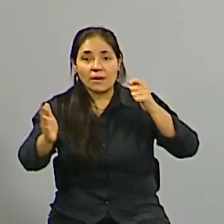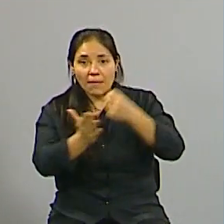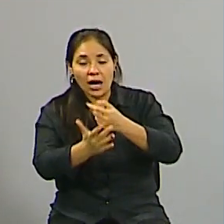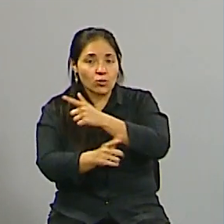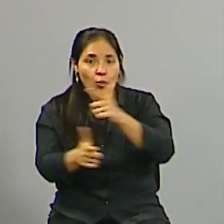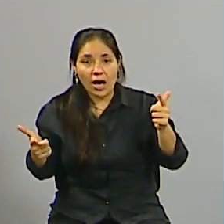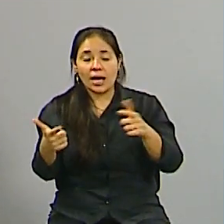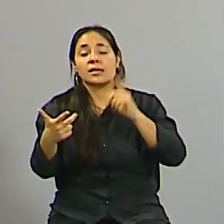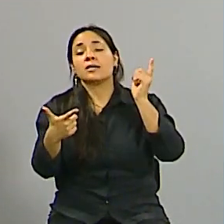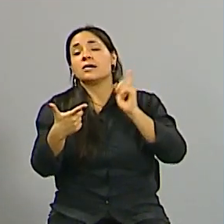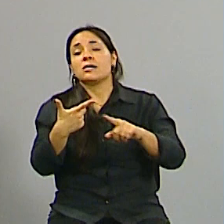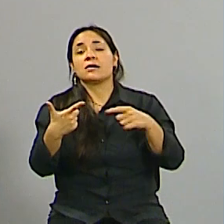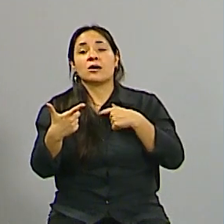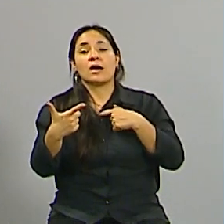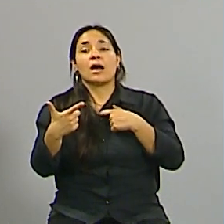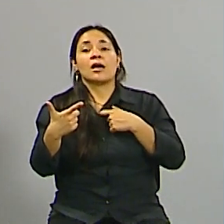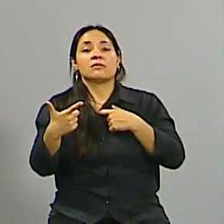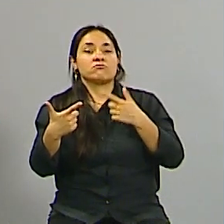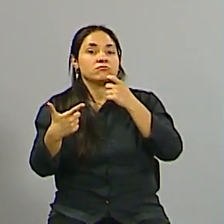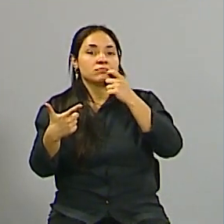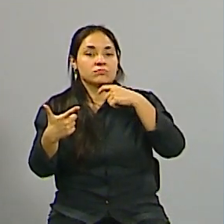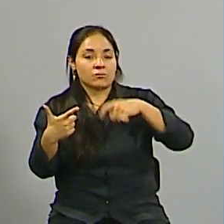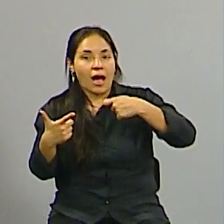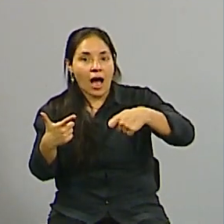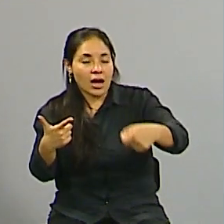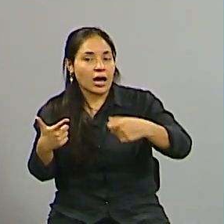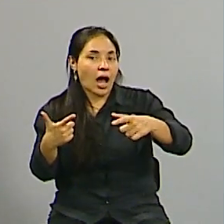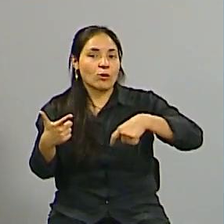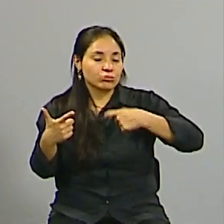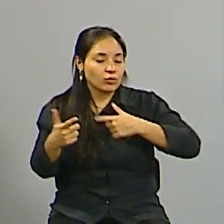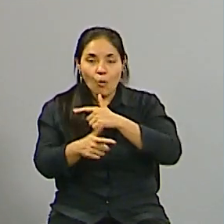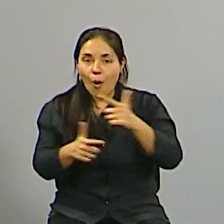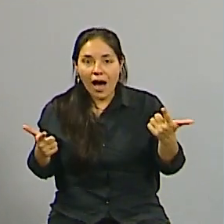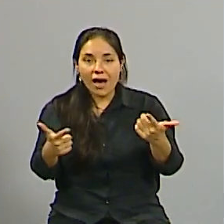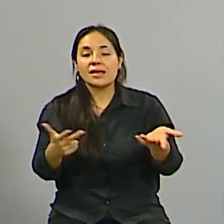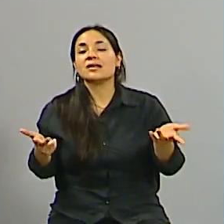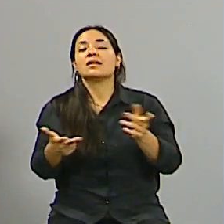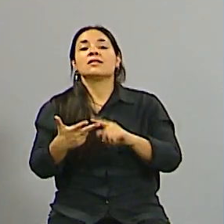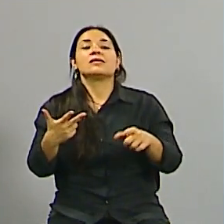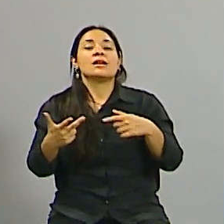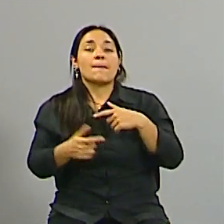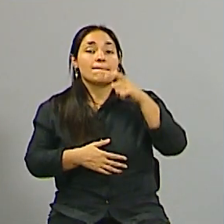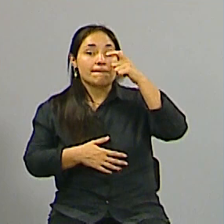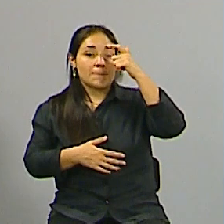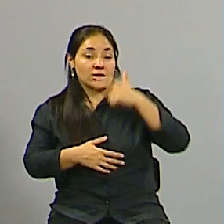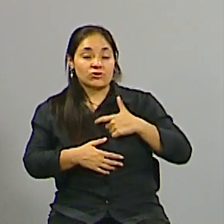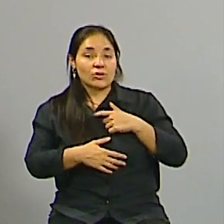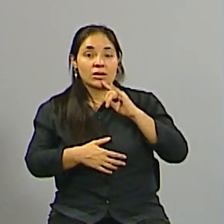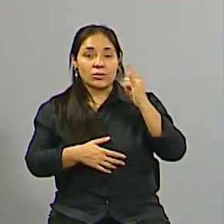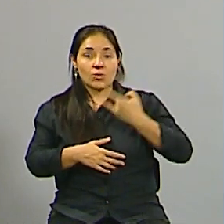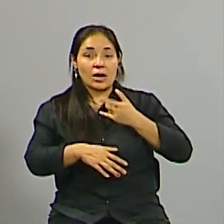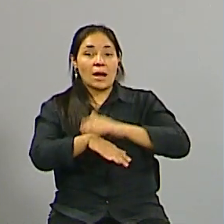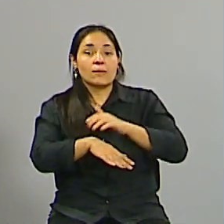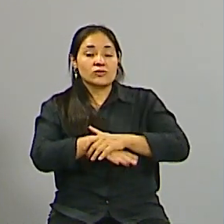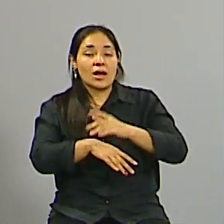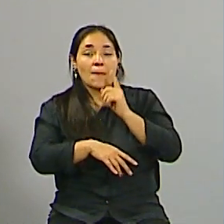pagas, no tenés cobertura. Es decir, el empleado se hace cargo de todos los